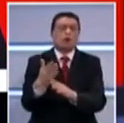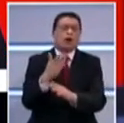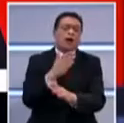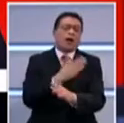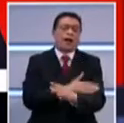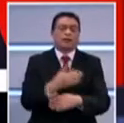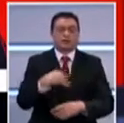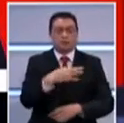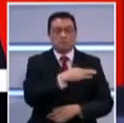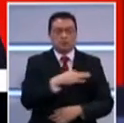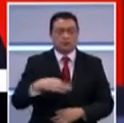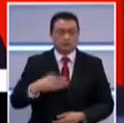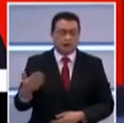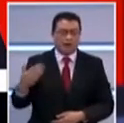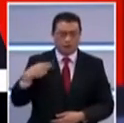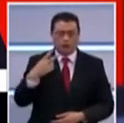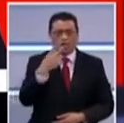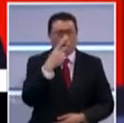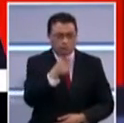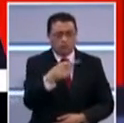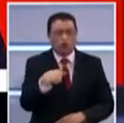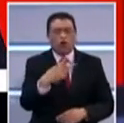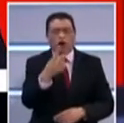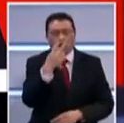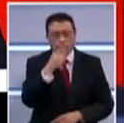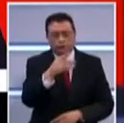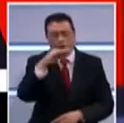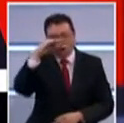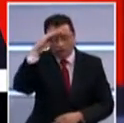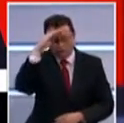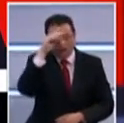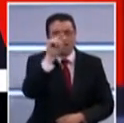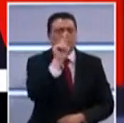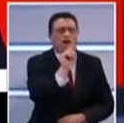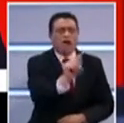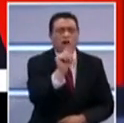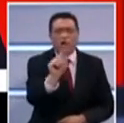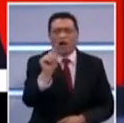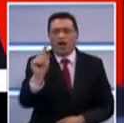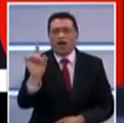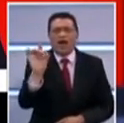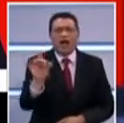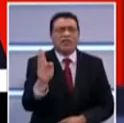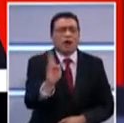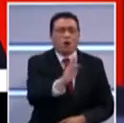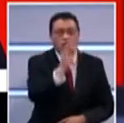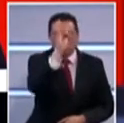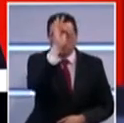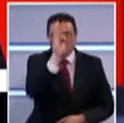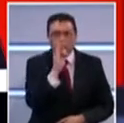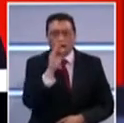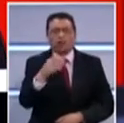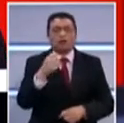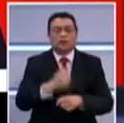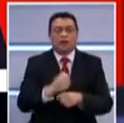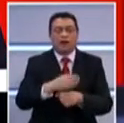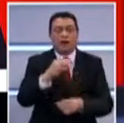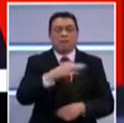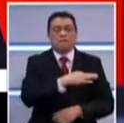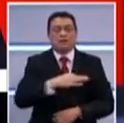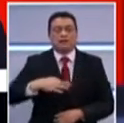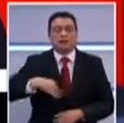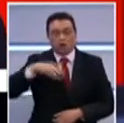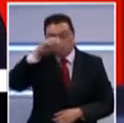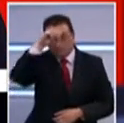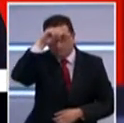como ministra por lo tanto también está la confianza depositada en cada uno de los funcionarios funcionarios el ministerio minería que naturalmente hay